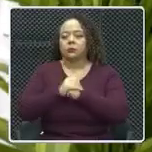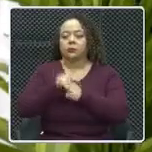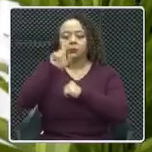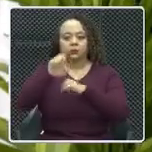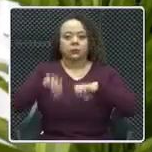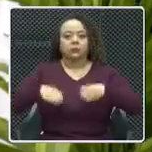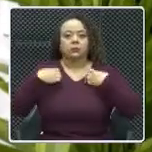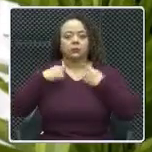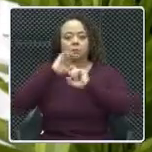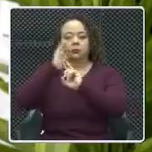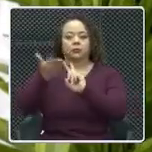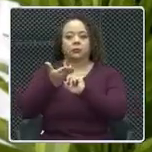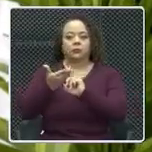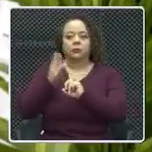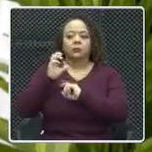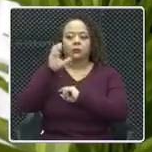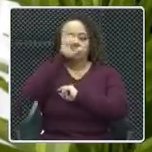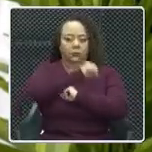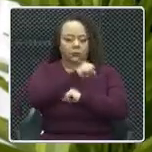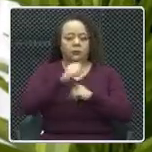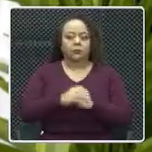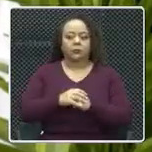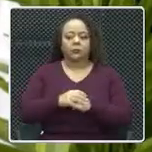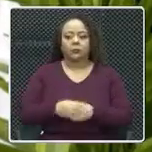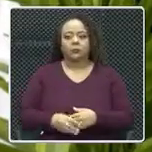haber un daño identificado